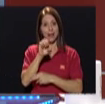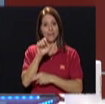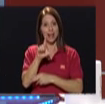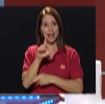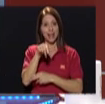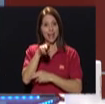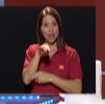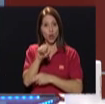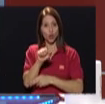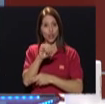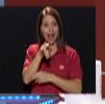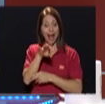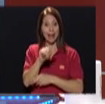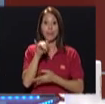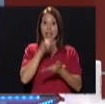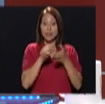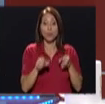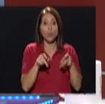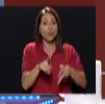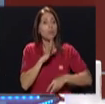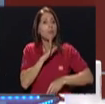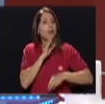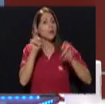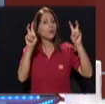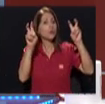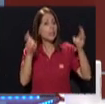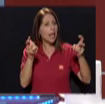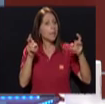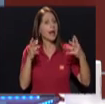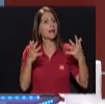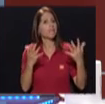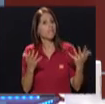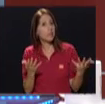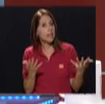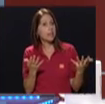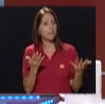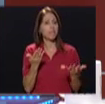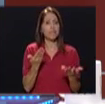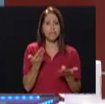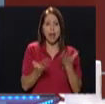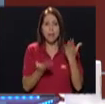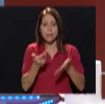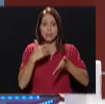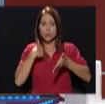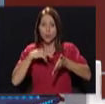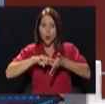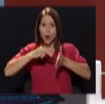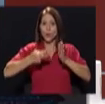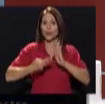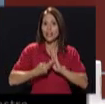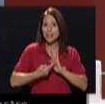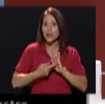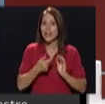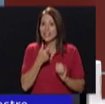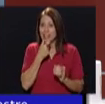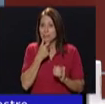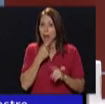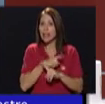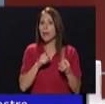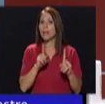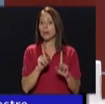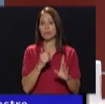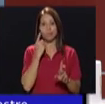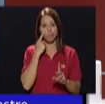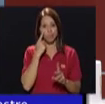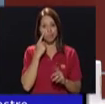Maribel Quiroz Jara y en esta oportunidad vamos a hablar de un tema que puede tener una connotación un poco simpática, pero que